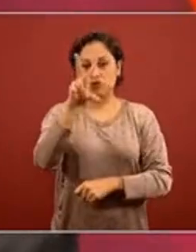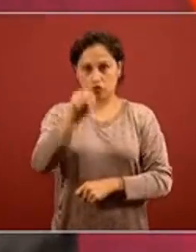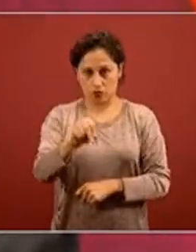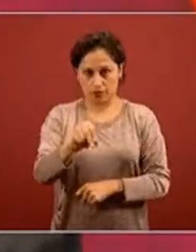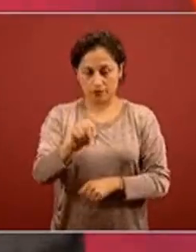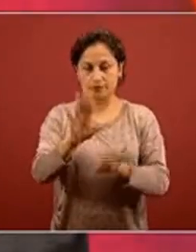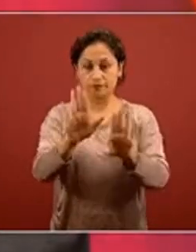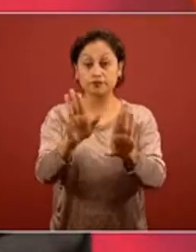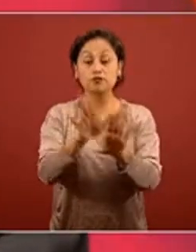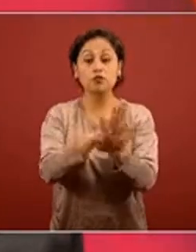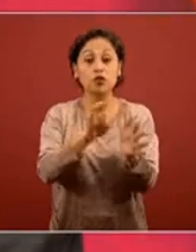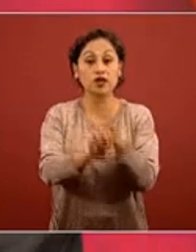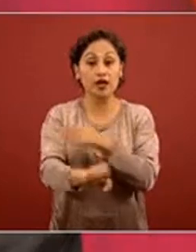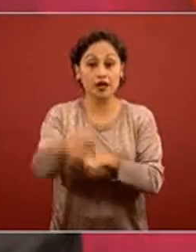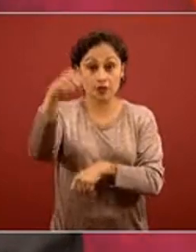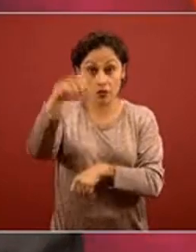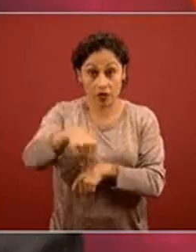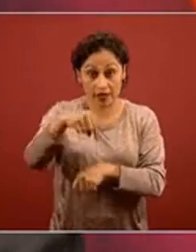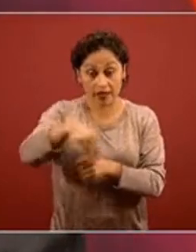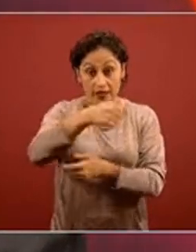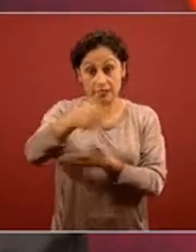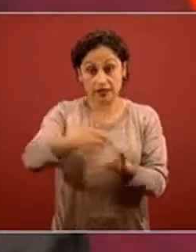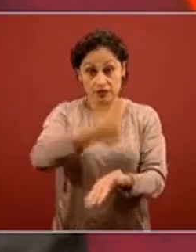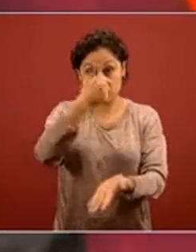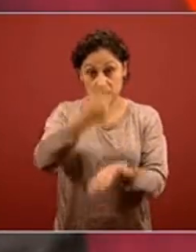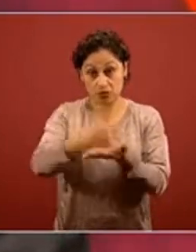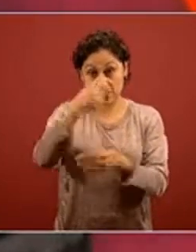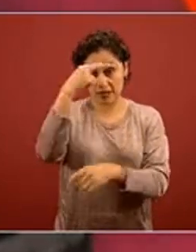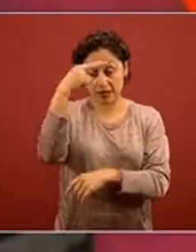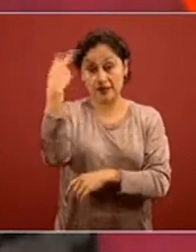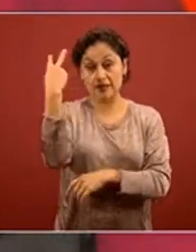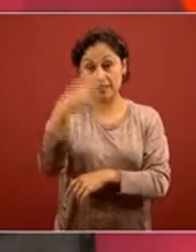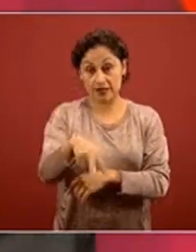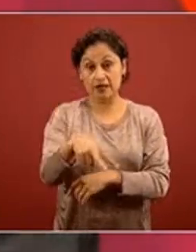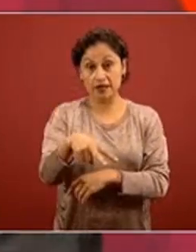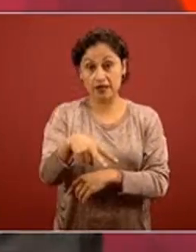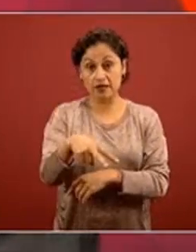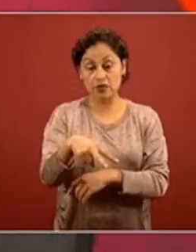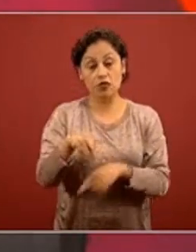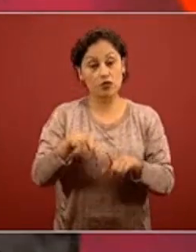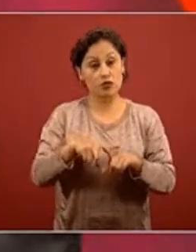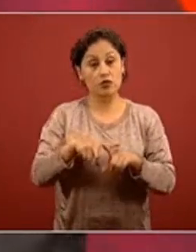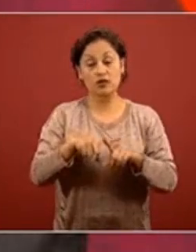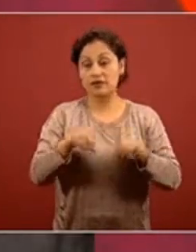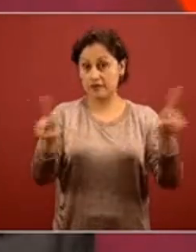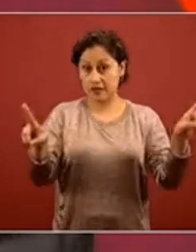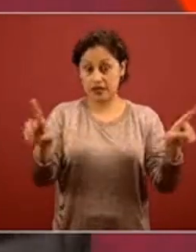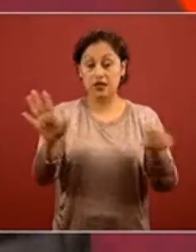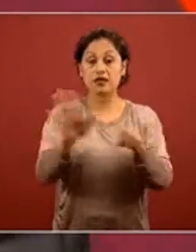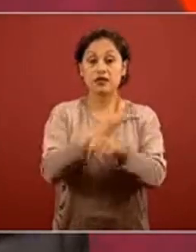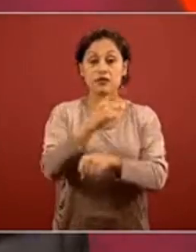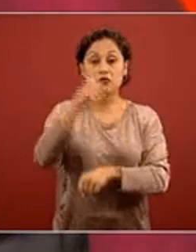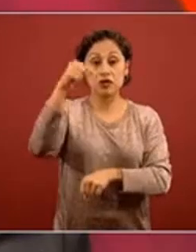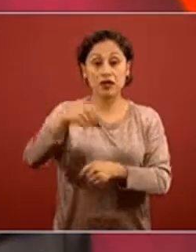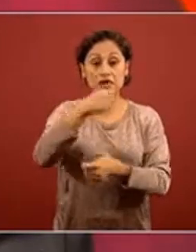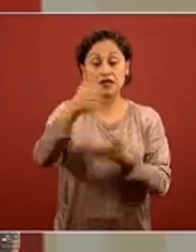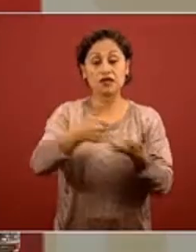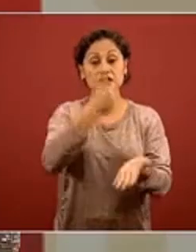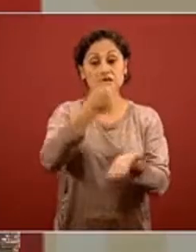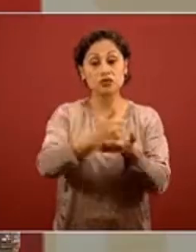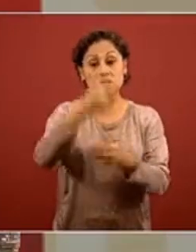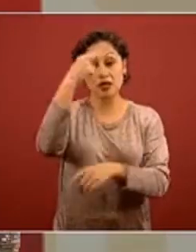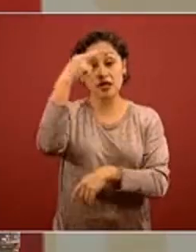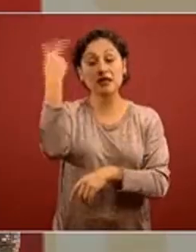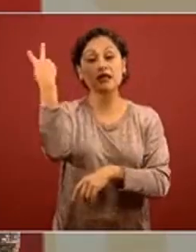México, conocemos que no es el caso. De hecho, la Ciudad de México es la zona, la entidad federativa con